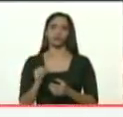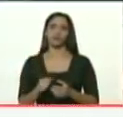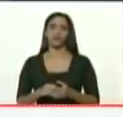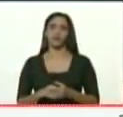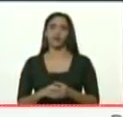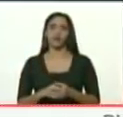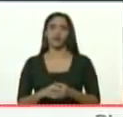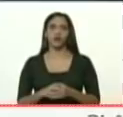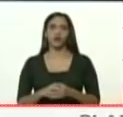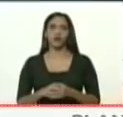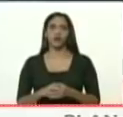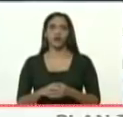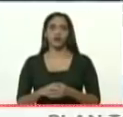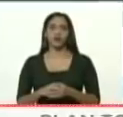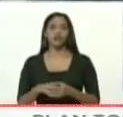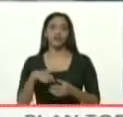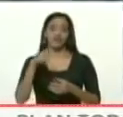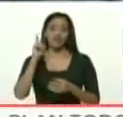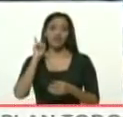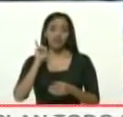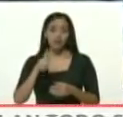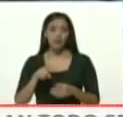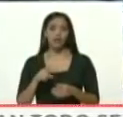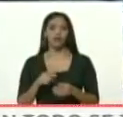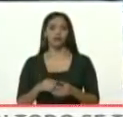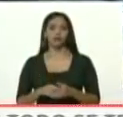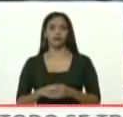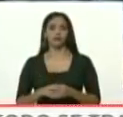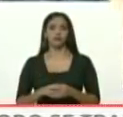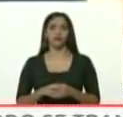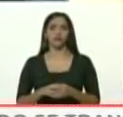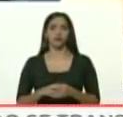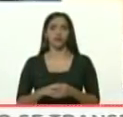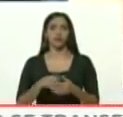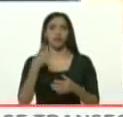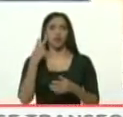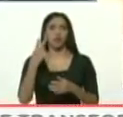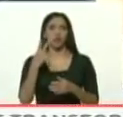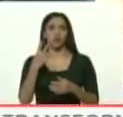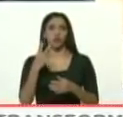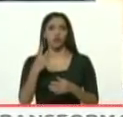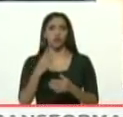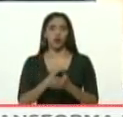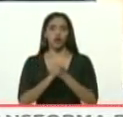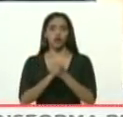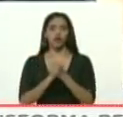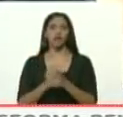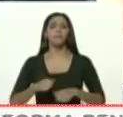Y también dos colaboradores más en el homicidio,